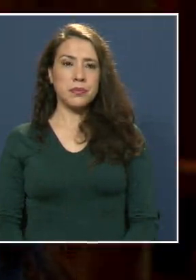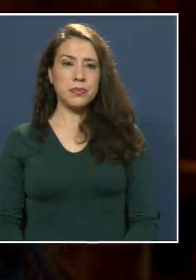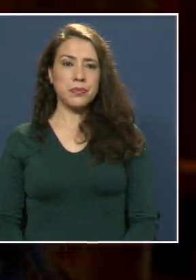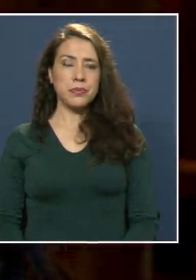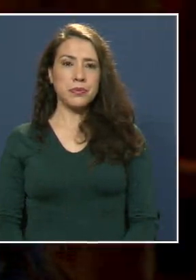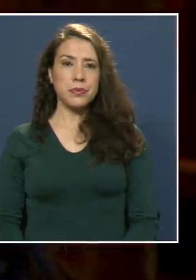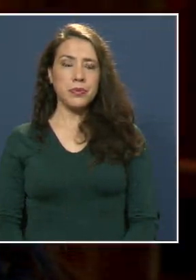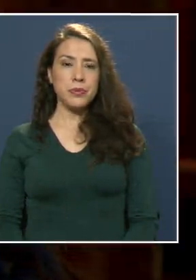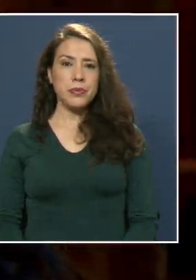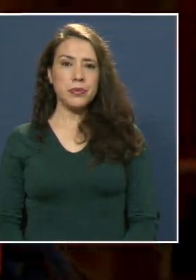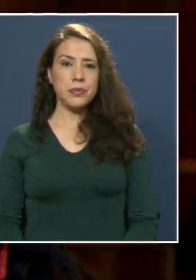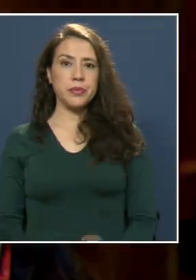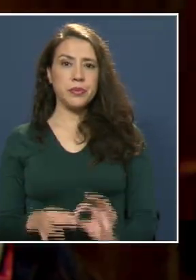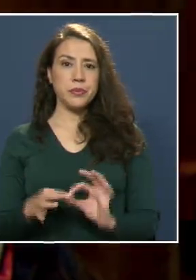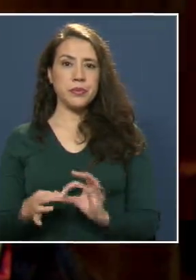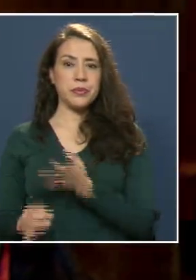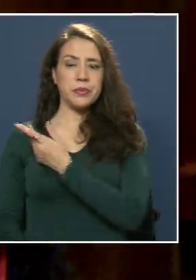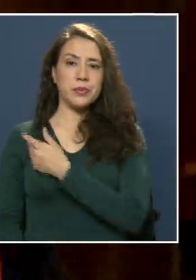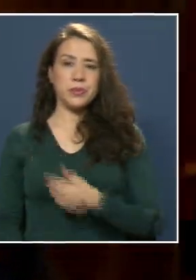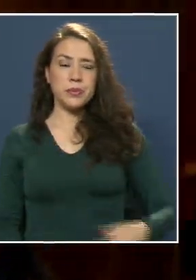Gracias, presidente.